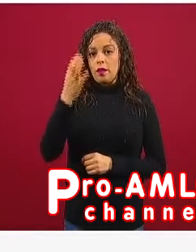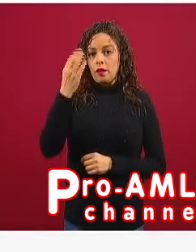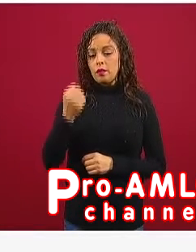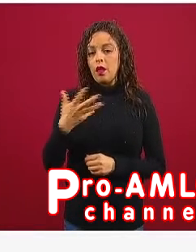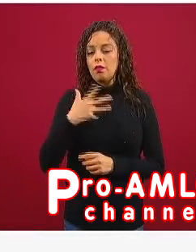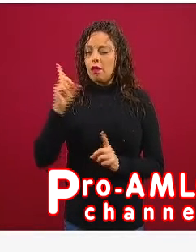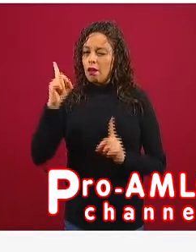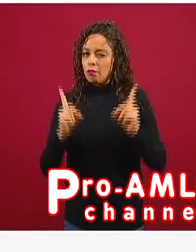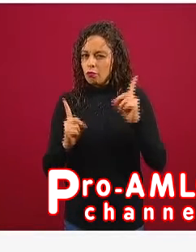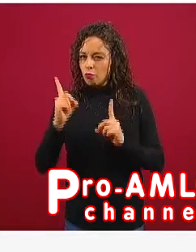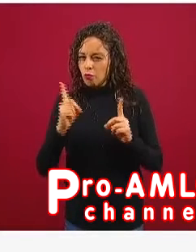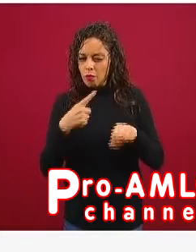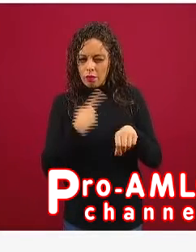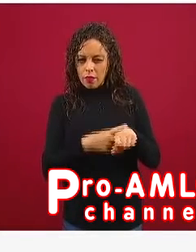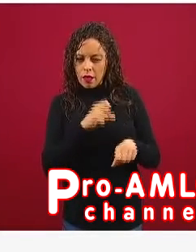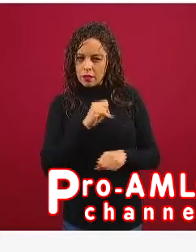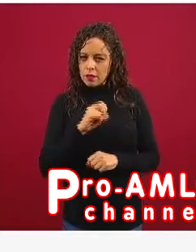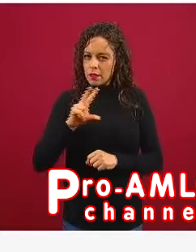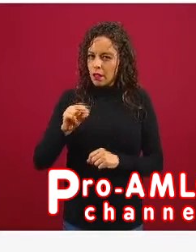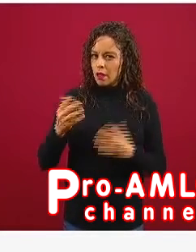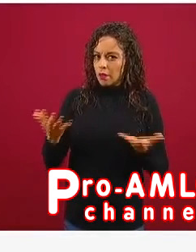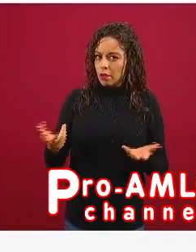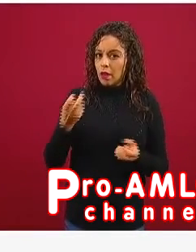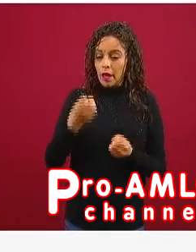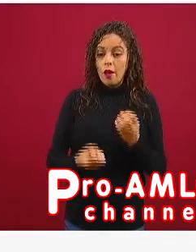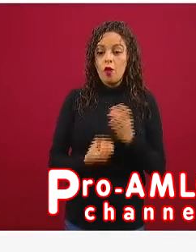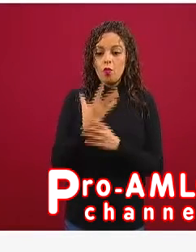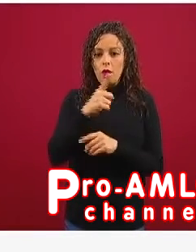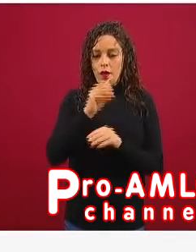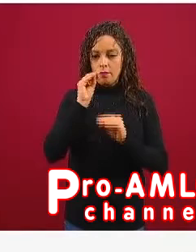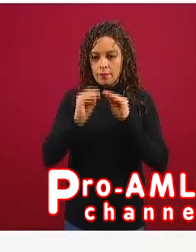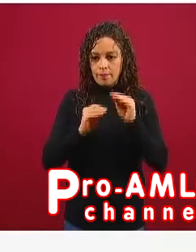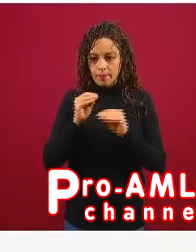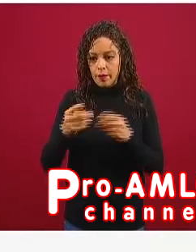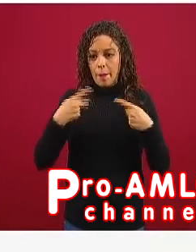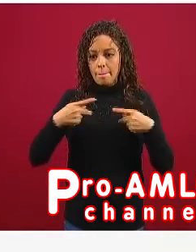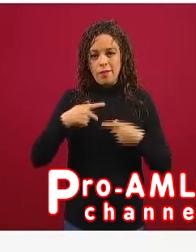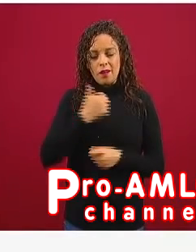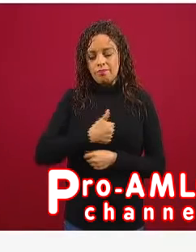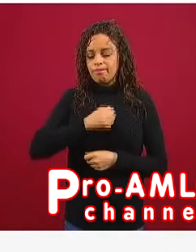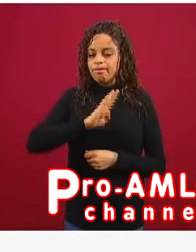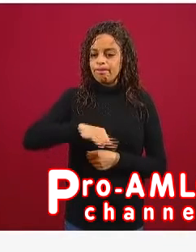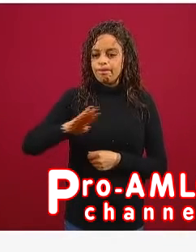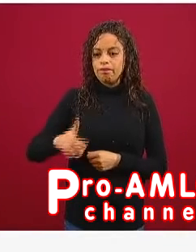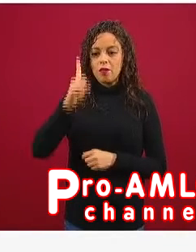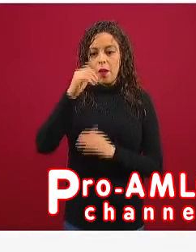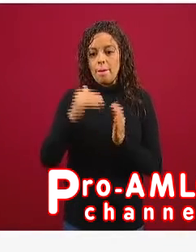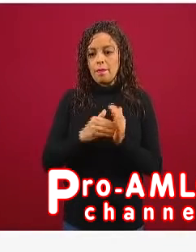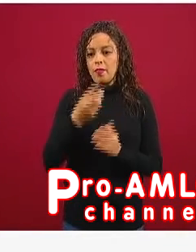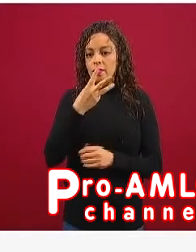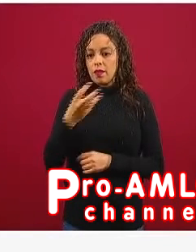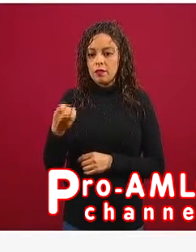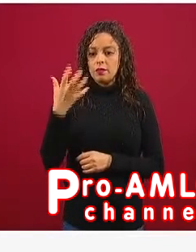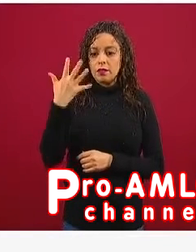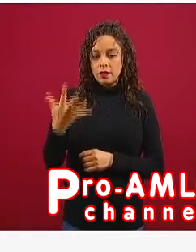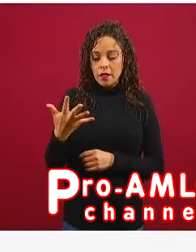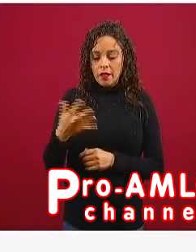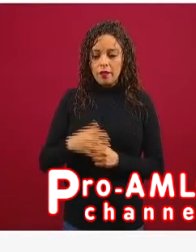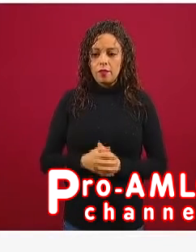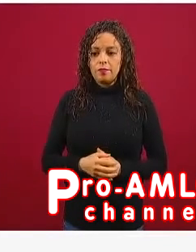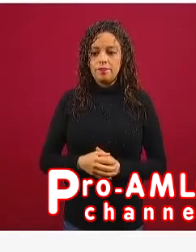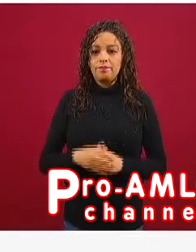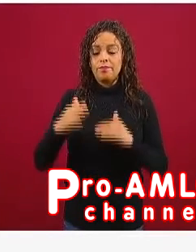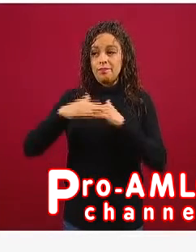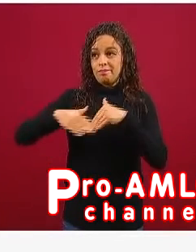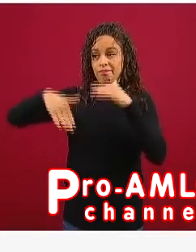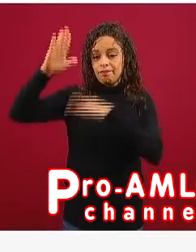sospechosos, se actualiza también la cifra de defunciones a 1.305, ya son más de